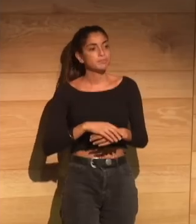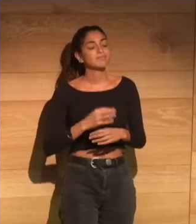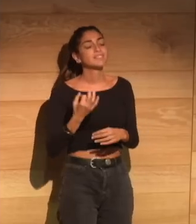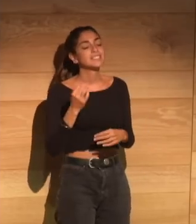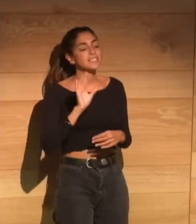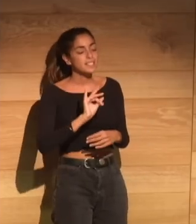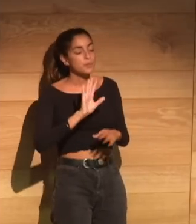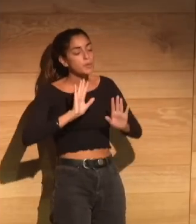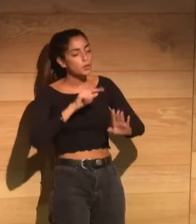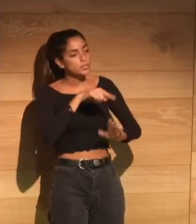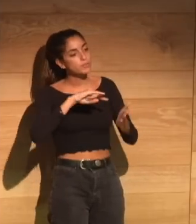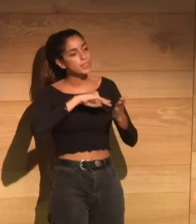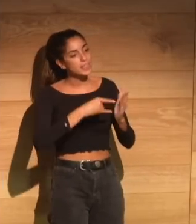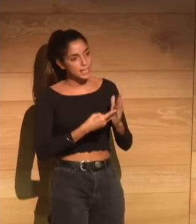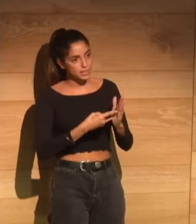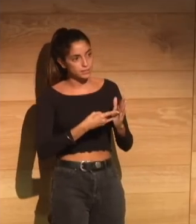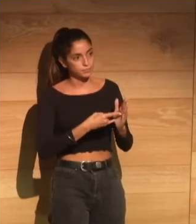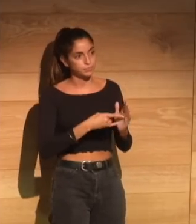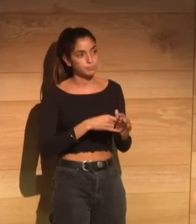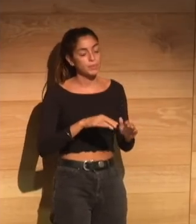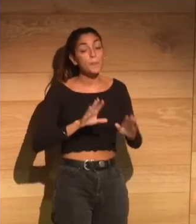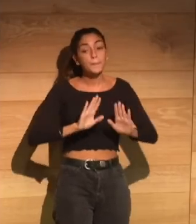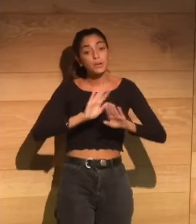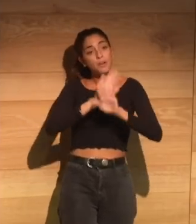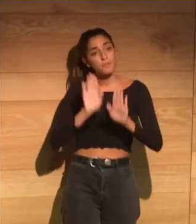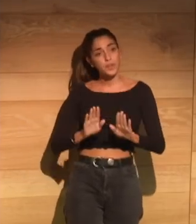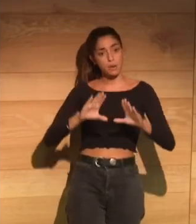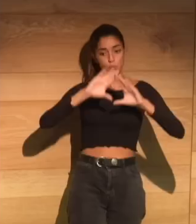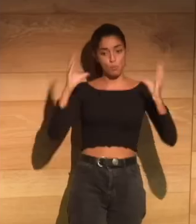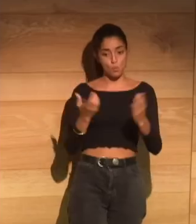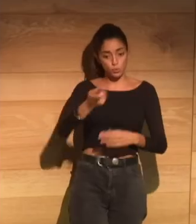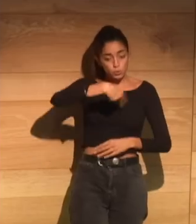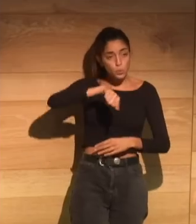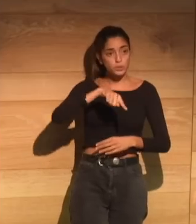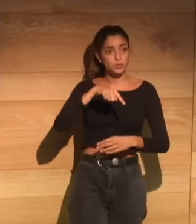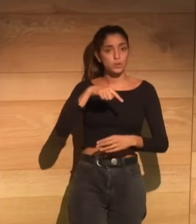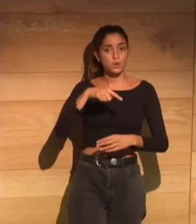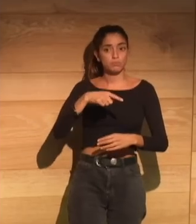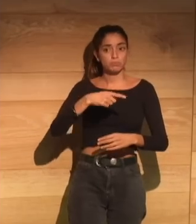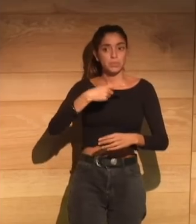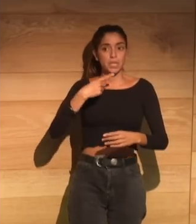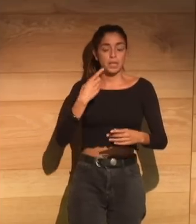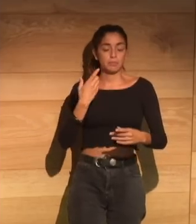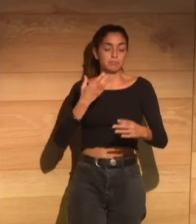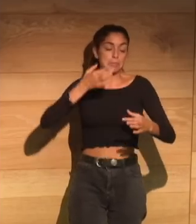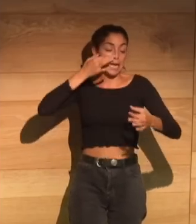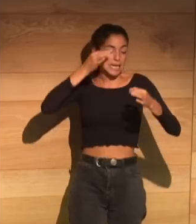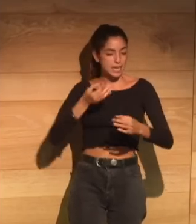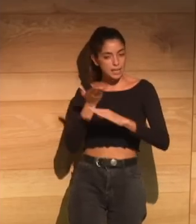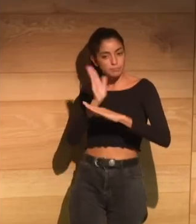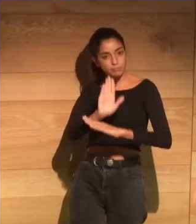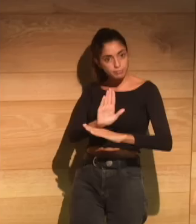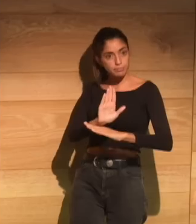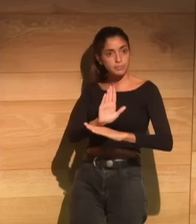claro, la representación. Es... Al final, en nuestro mundo hemos cambiado el deseo de representación de la realidad, que yo creo que se rompe